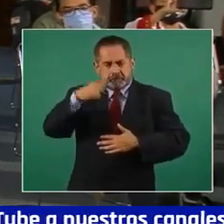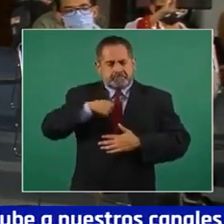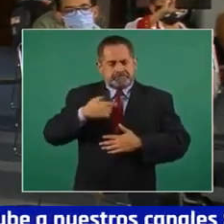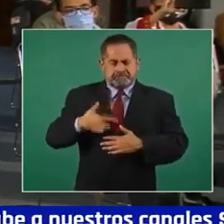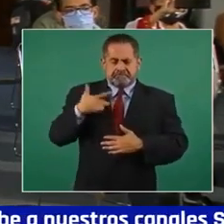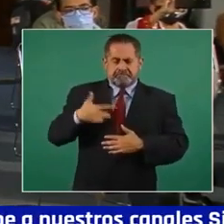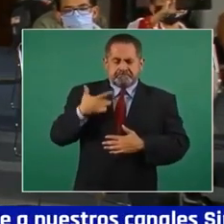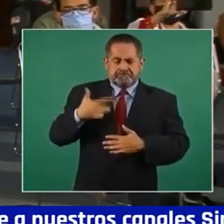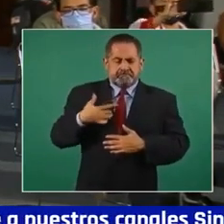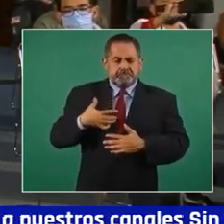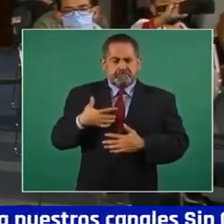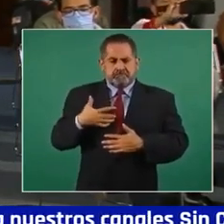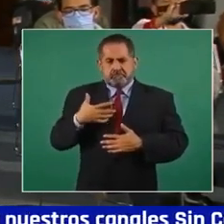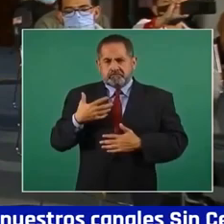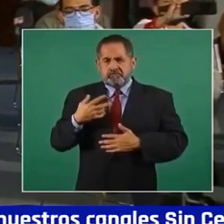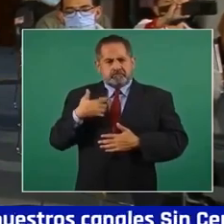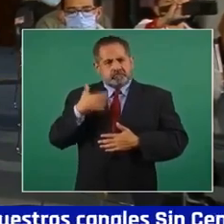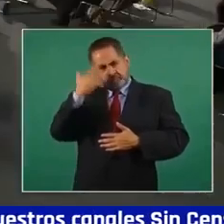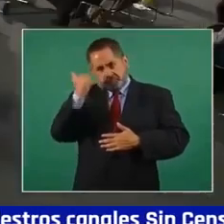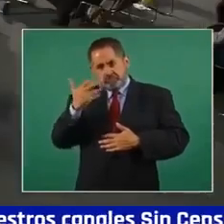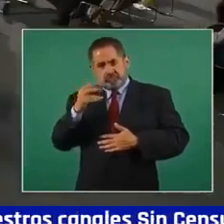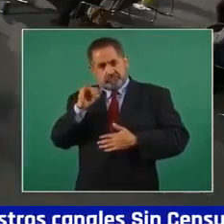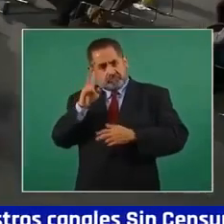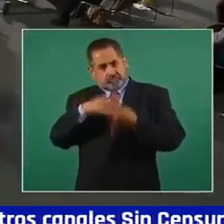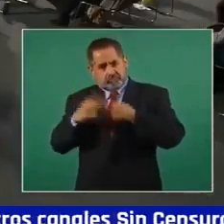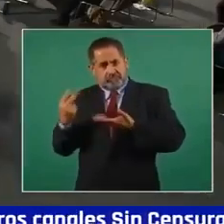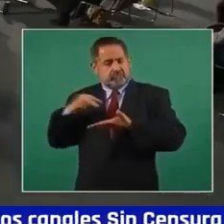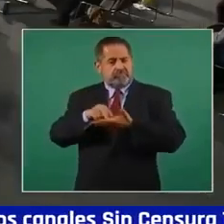alientan para justificar mi presencia aquí.